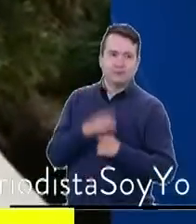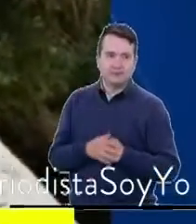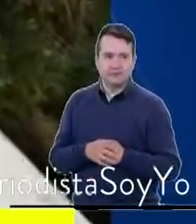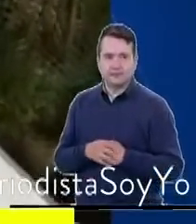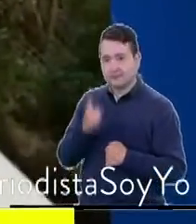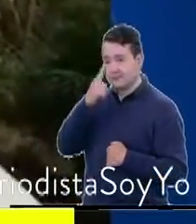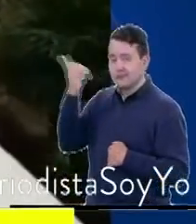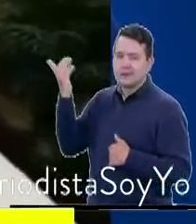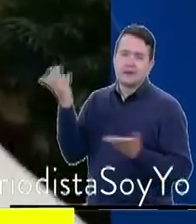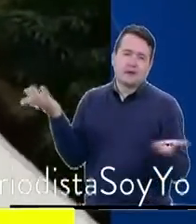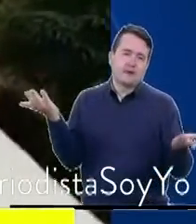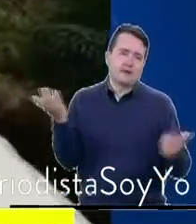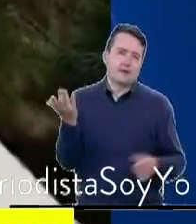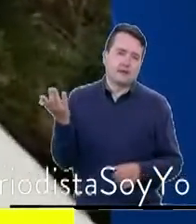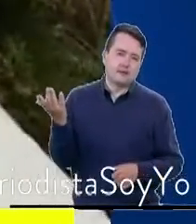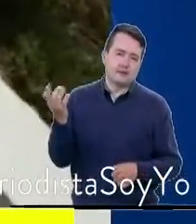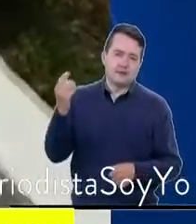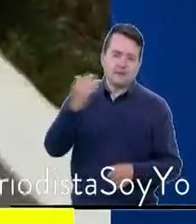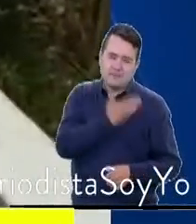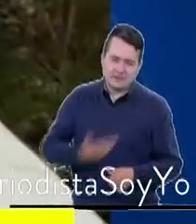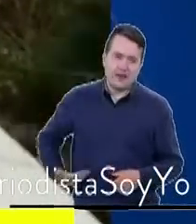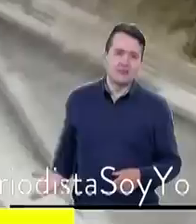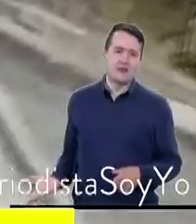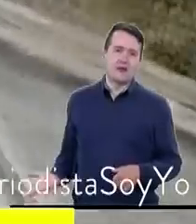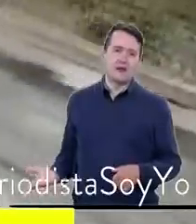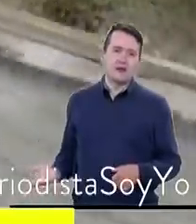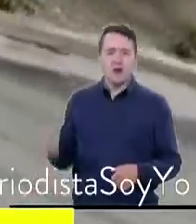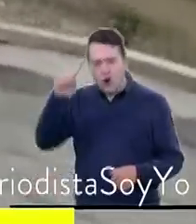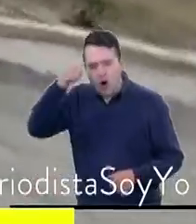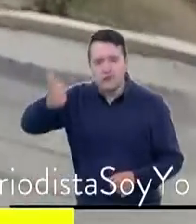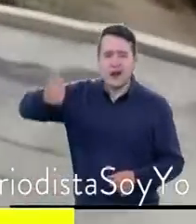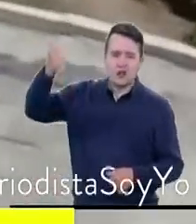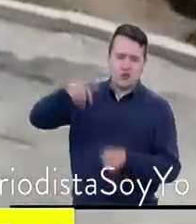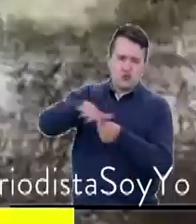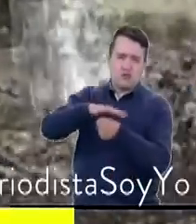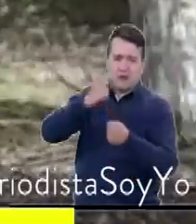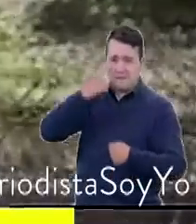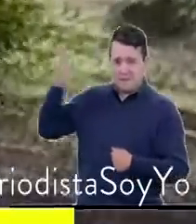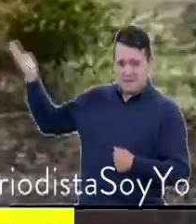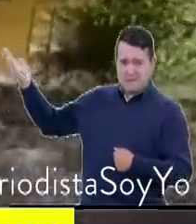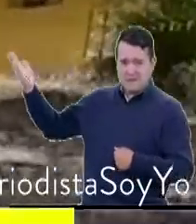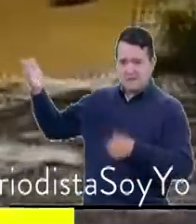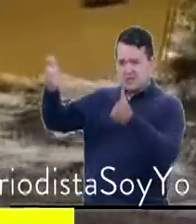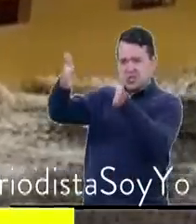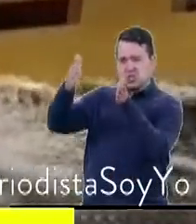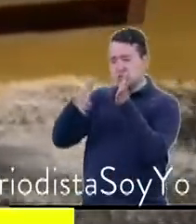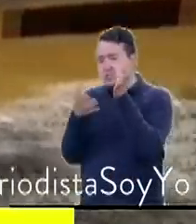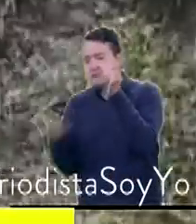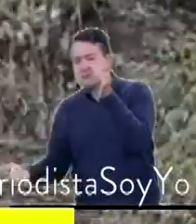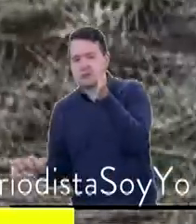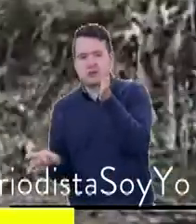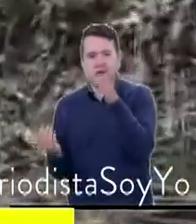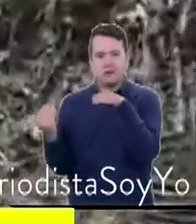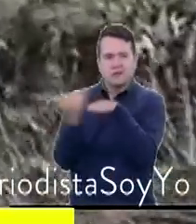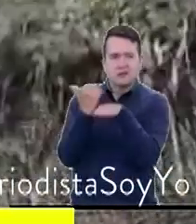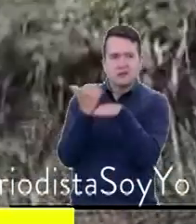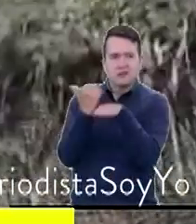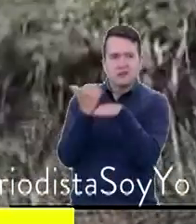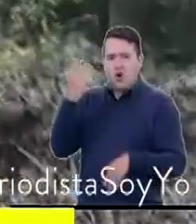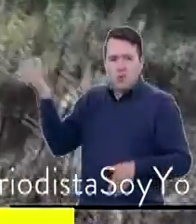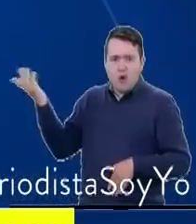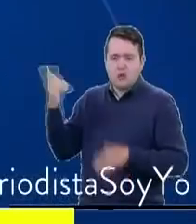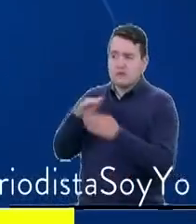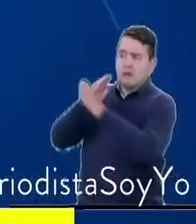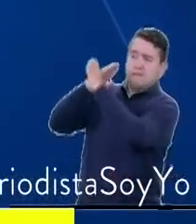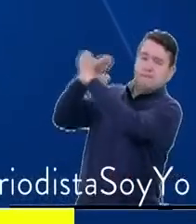Presidente, gobernador de Cundinamarca, Alto del Cobre, Anapoima, un muro de contención sobre una servidumbre de tránsito dejó enclavados más de